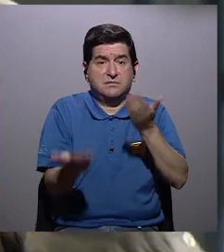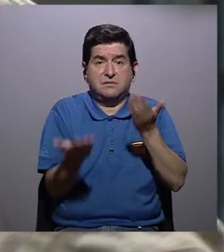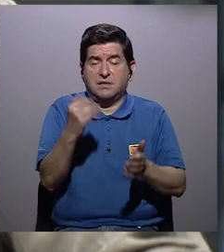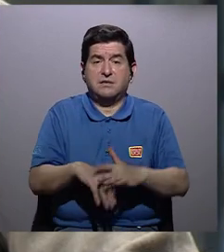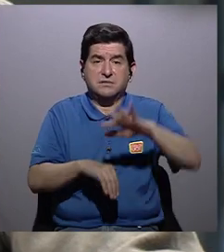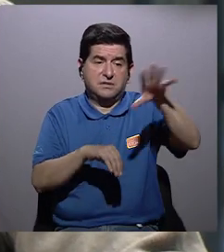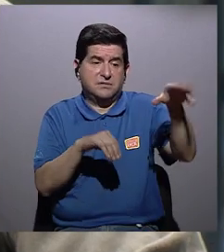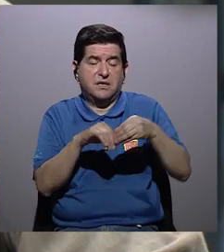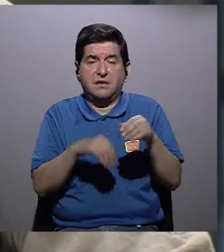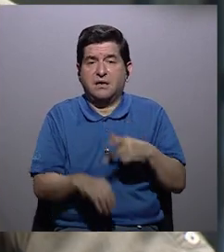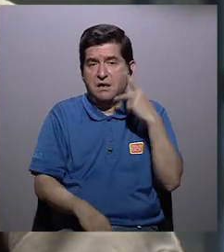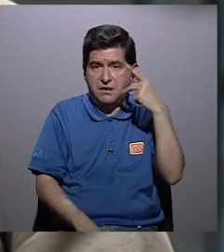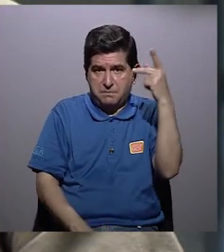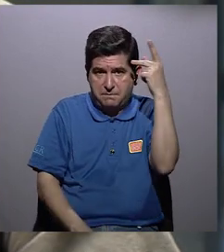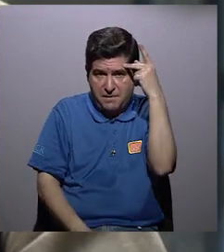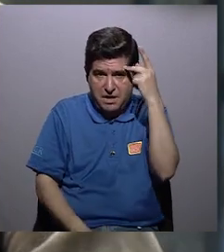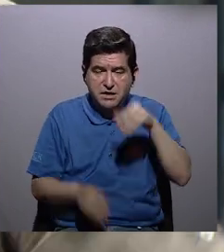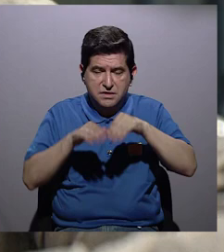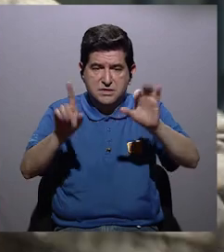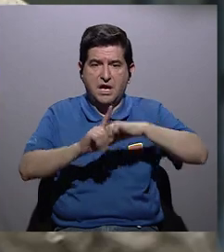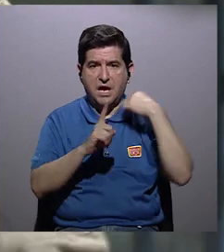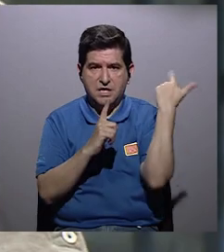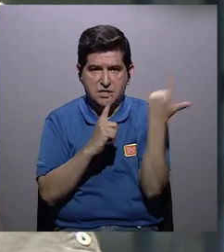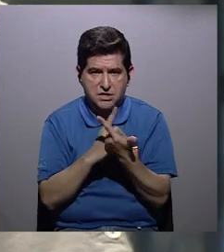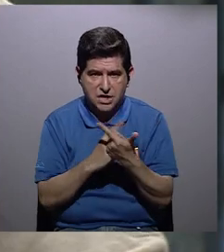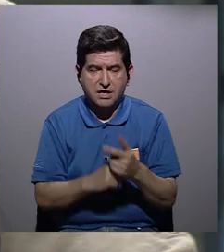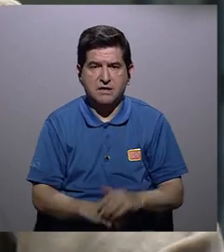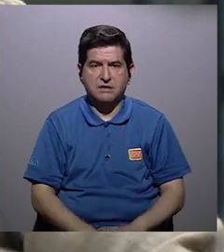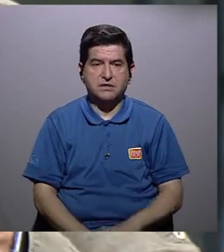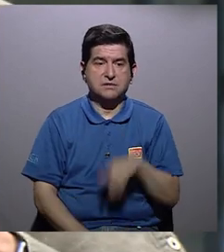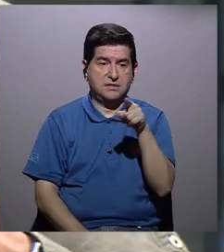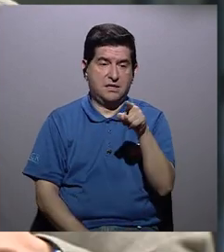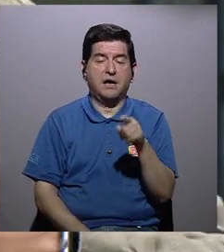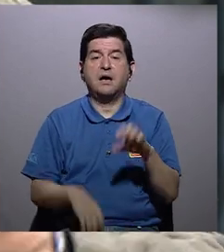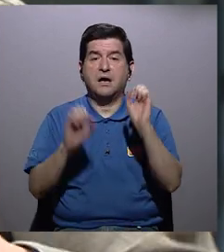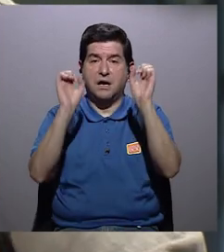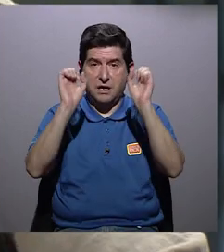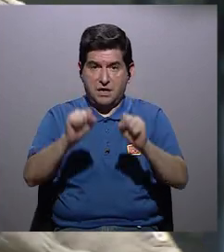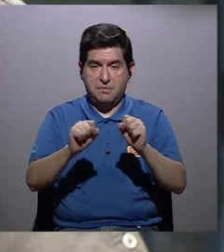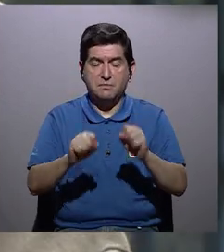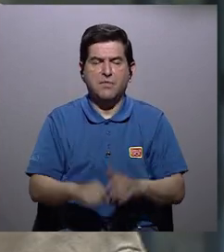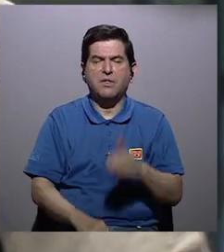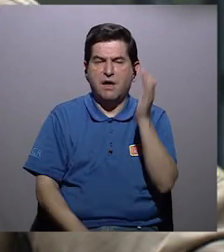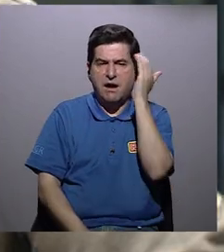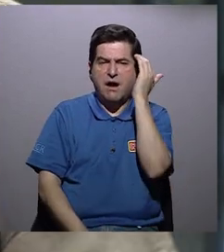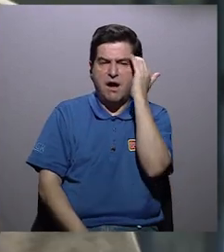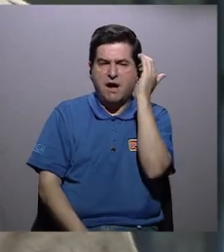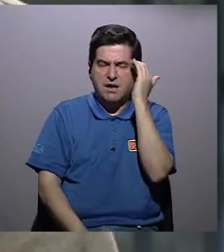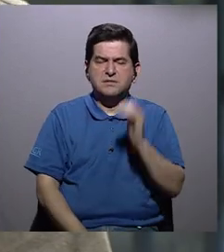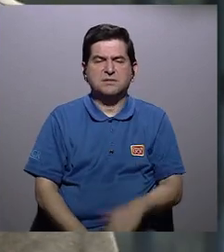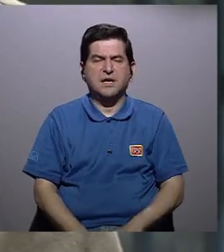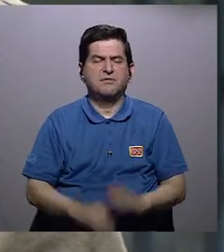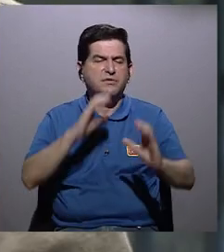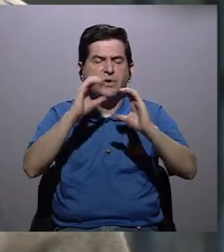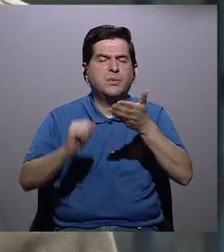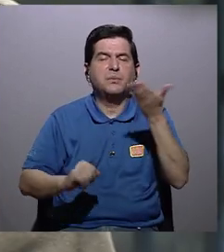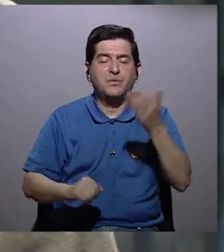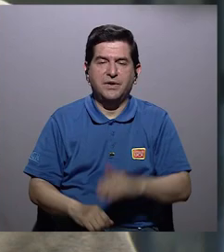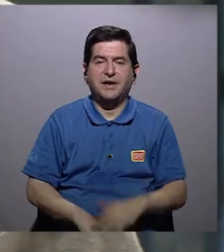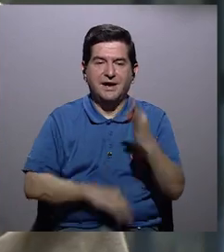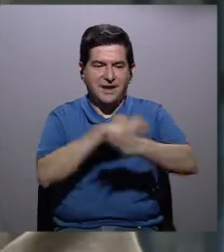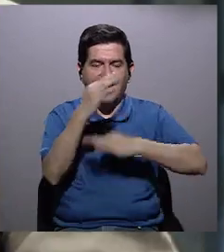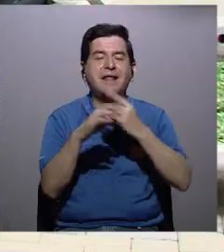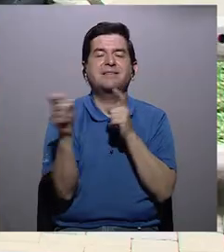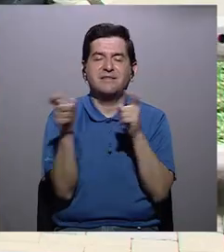tiene que agregar a sus padres en las redes sociales para que ellos vean lo que está escribiendo. Es el